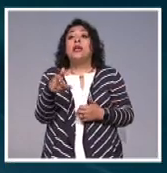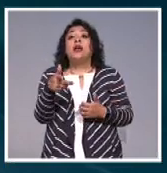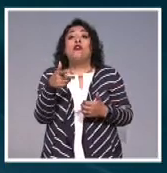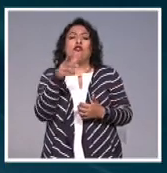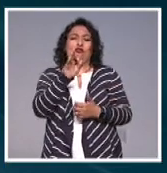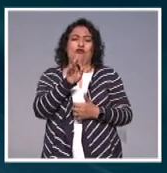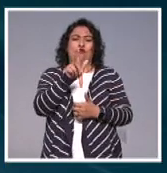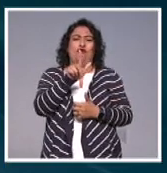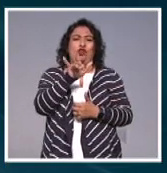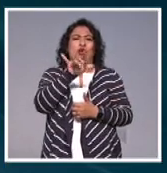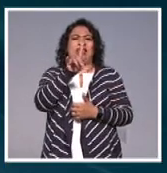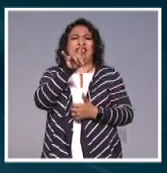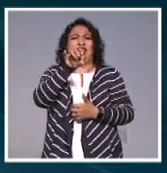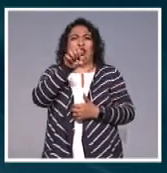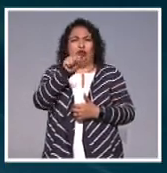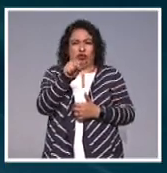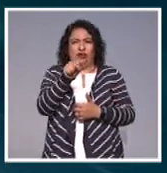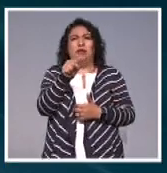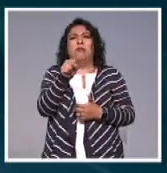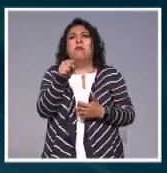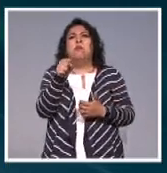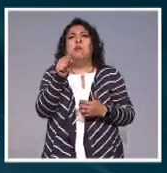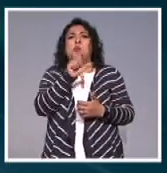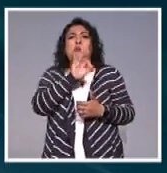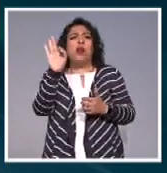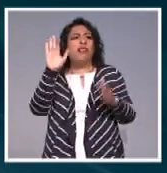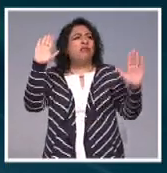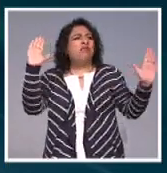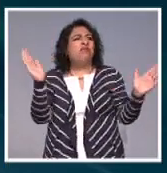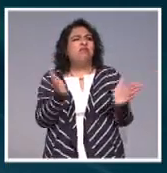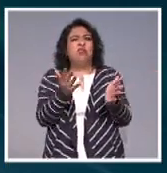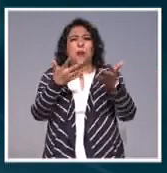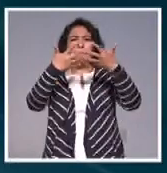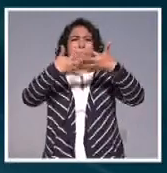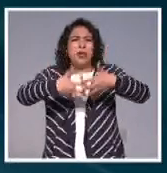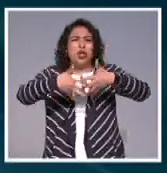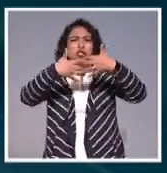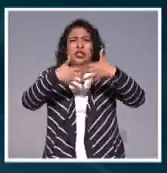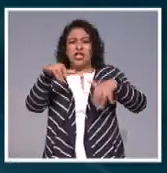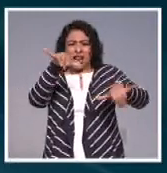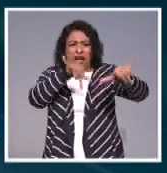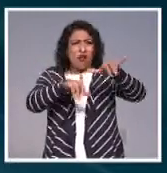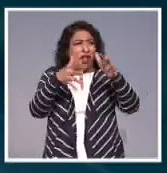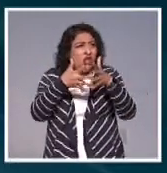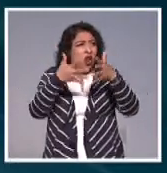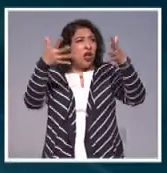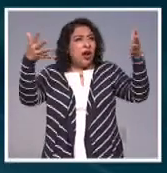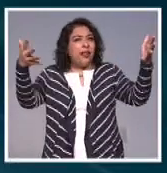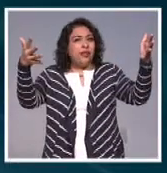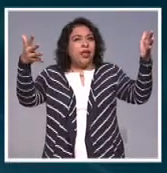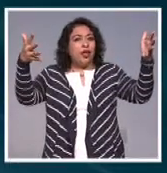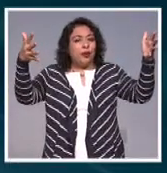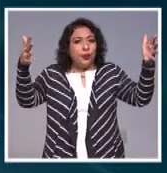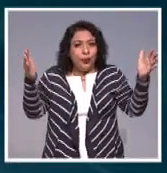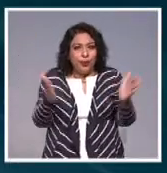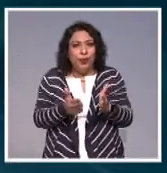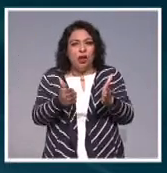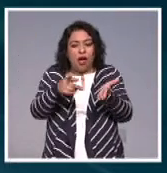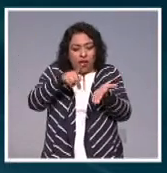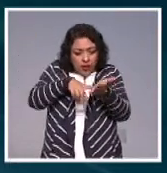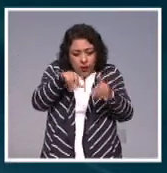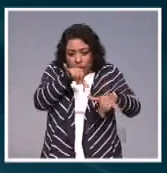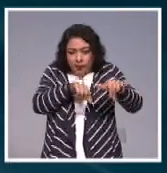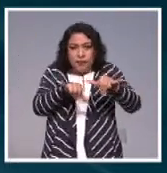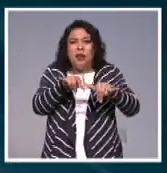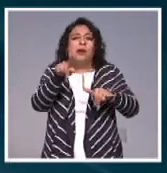de fluidos, de tal forma que puedes miniaturizar lo que pasa, los procesos que ocurren en un laboratorio grande, laboratorio clínico, donde